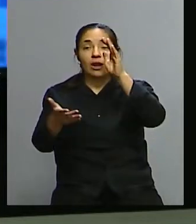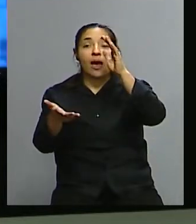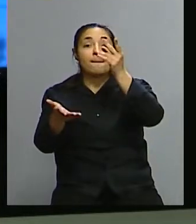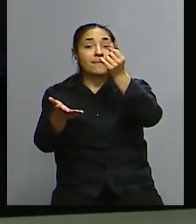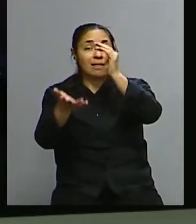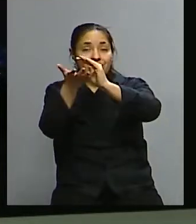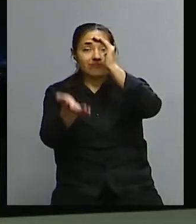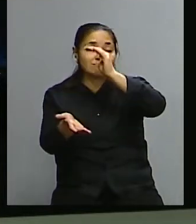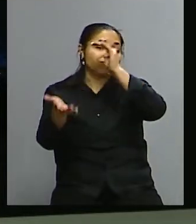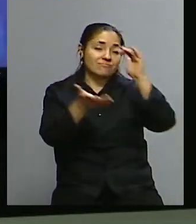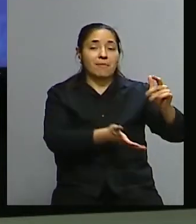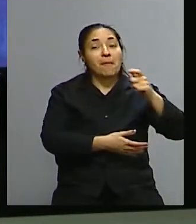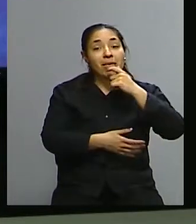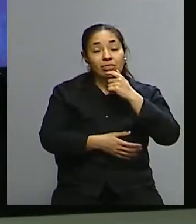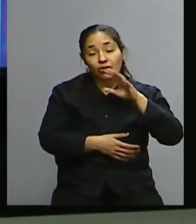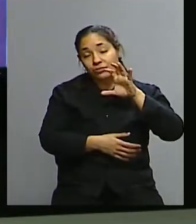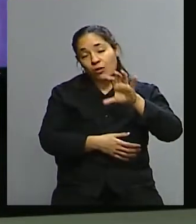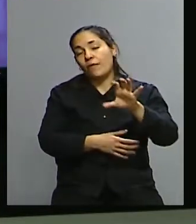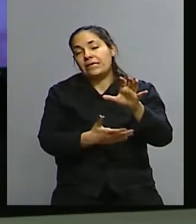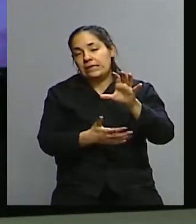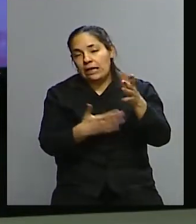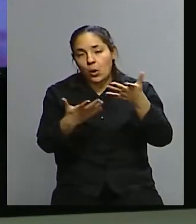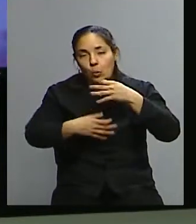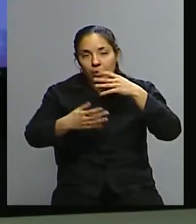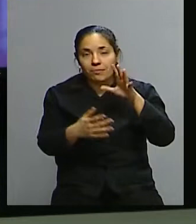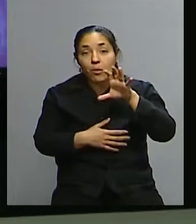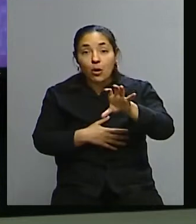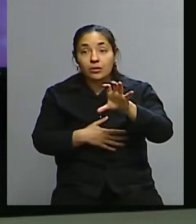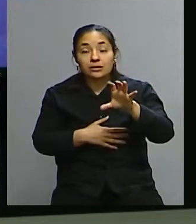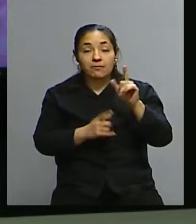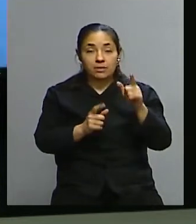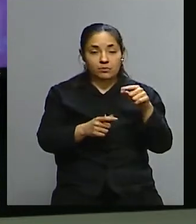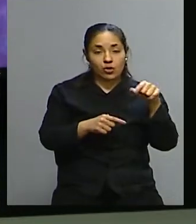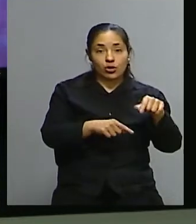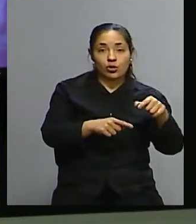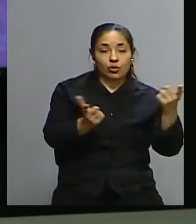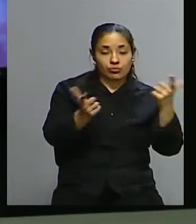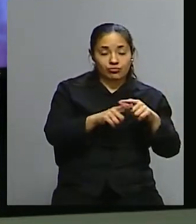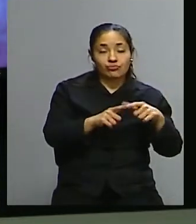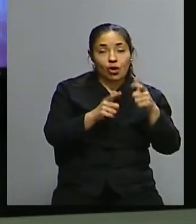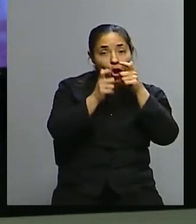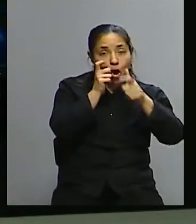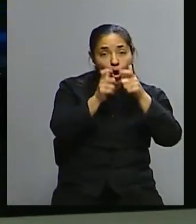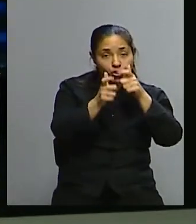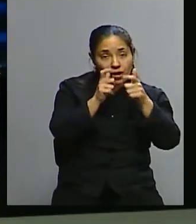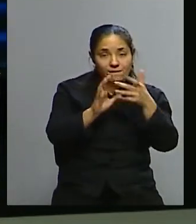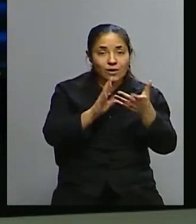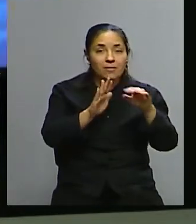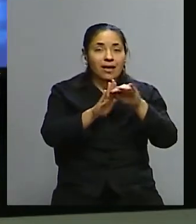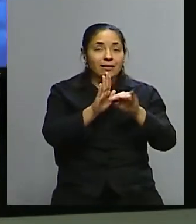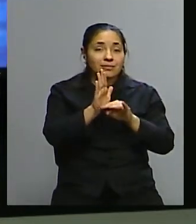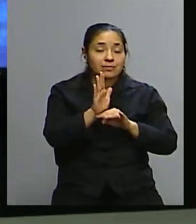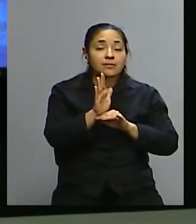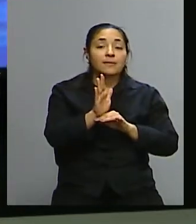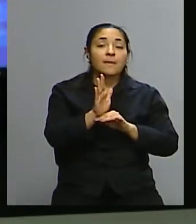la provincia, las auditorías se las hace el Tribunal de Cuentas, que igual las tiene que hacer con un formato especial que nos pide la nación, y en vez de